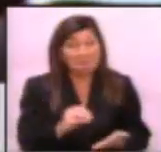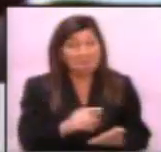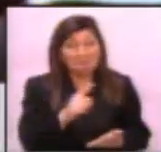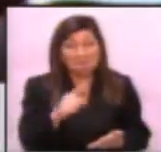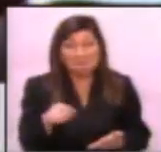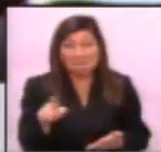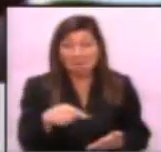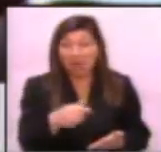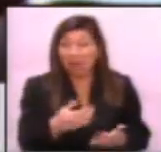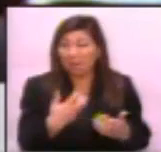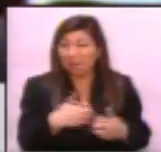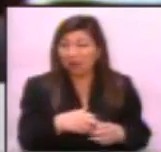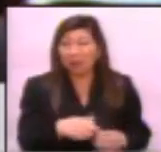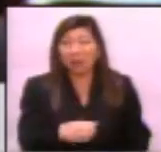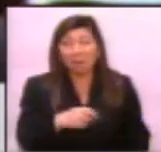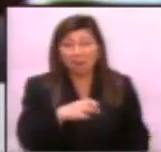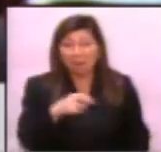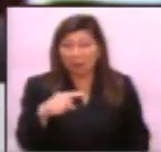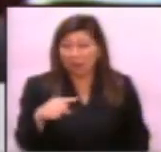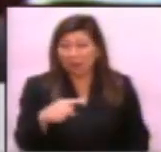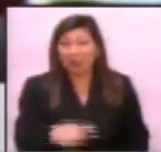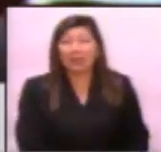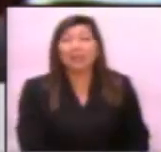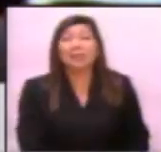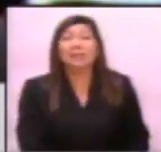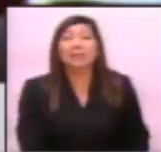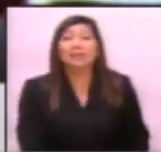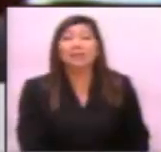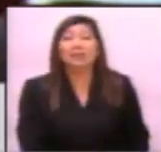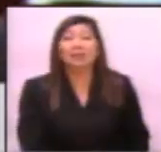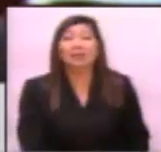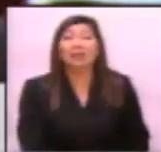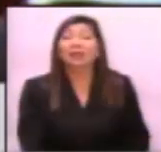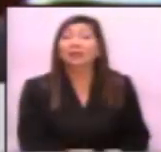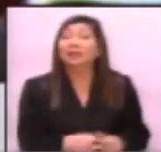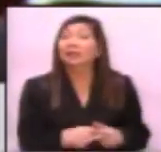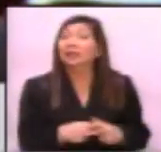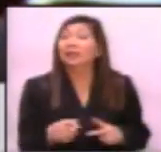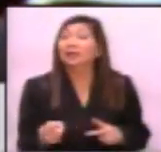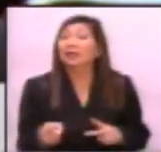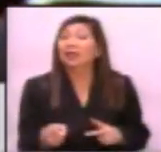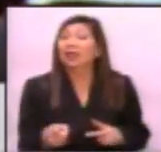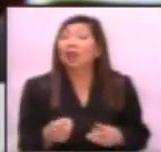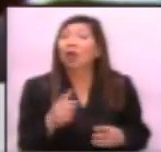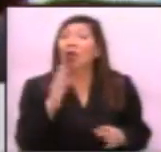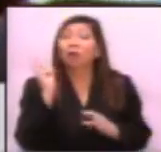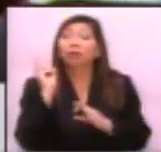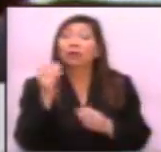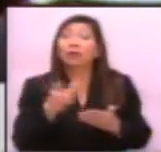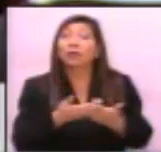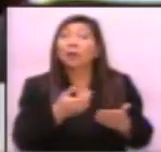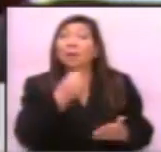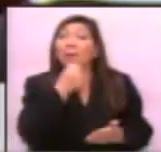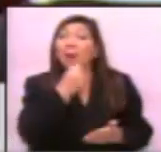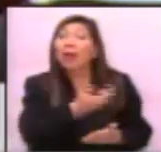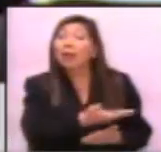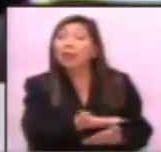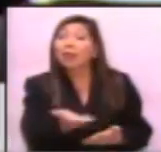malos manejos a la empresa del señor Pedro Pablo Kuczynski, sale y hace una conferencia de prensa